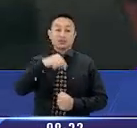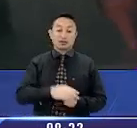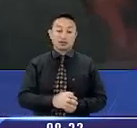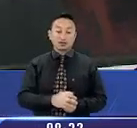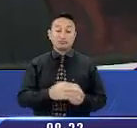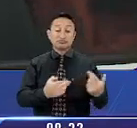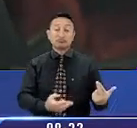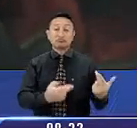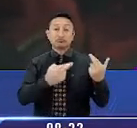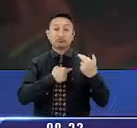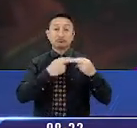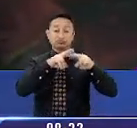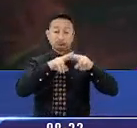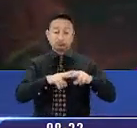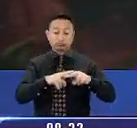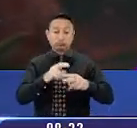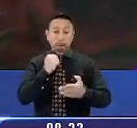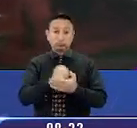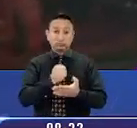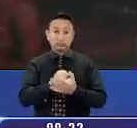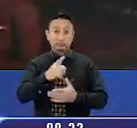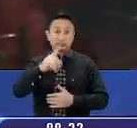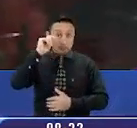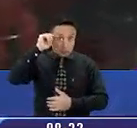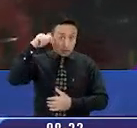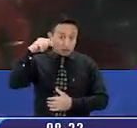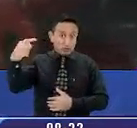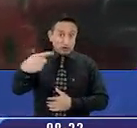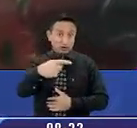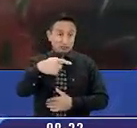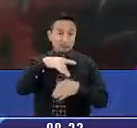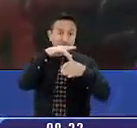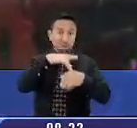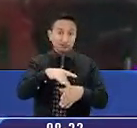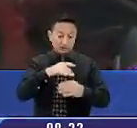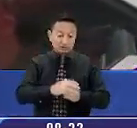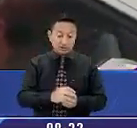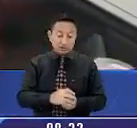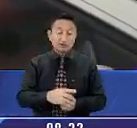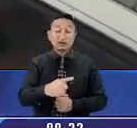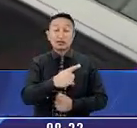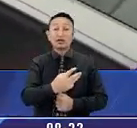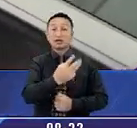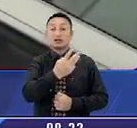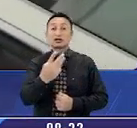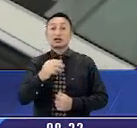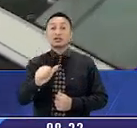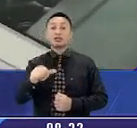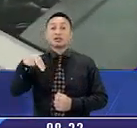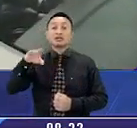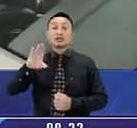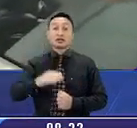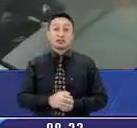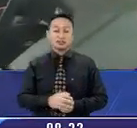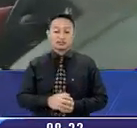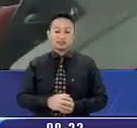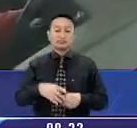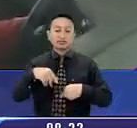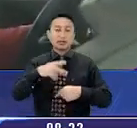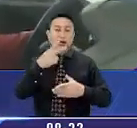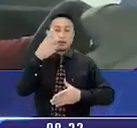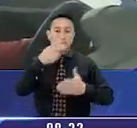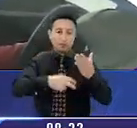y matriculación en vehicular. Recuerde que usted puede agendar su cita en la página de la Agencia Metropolitana de Tránsito. Igualmente, cancelar los